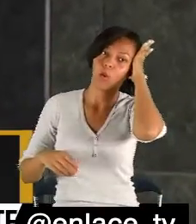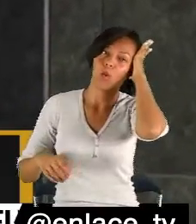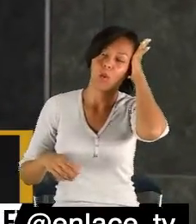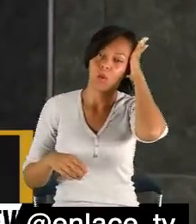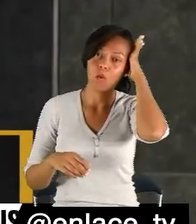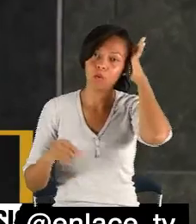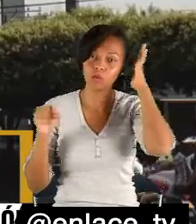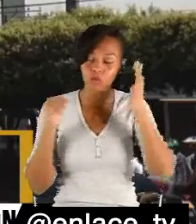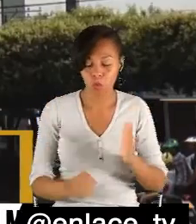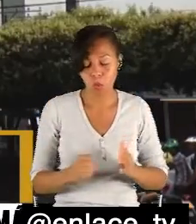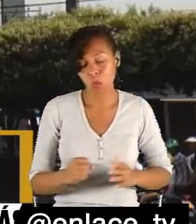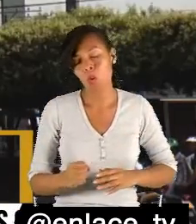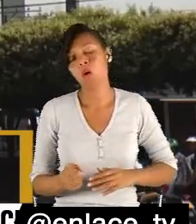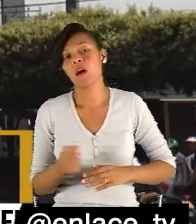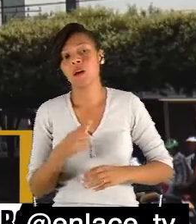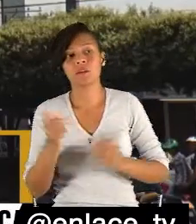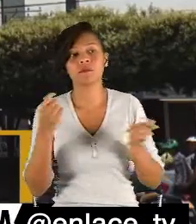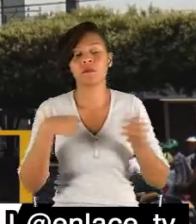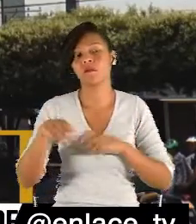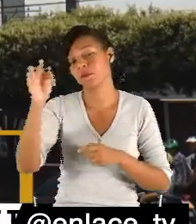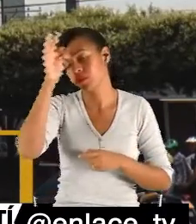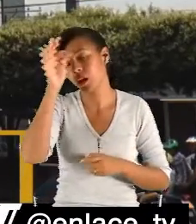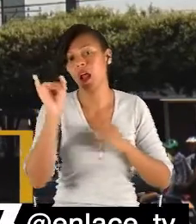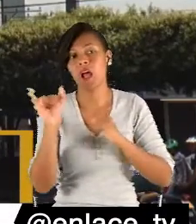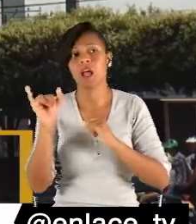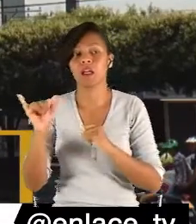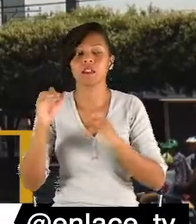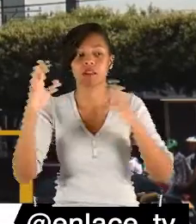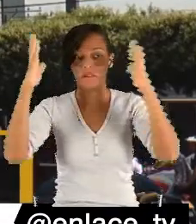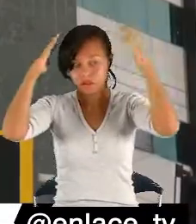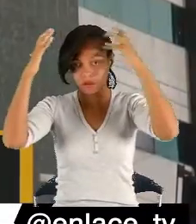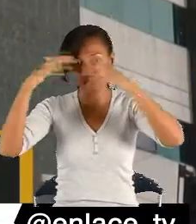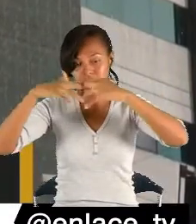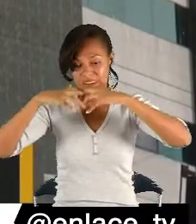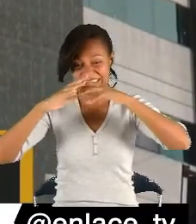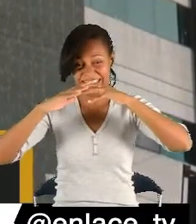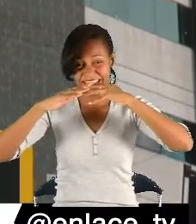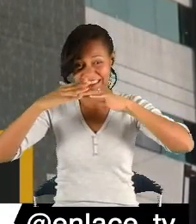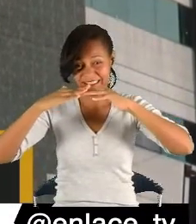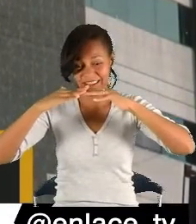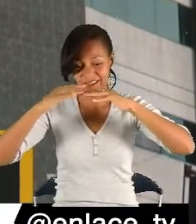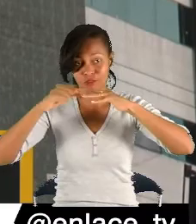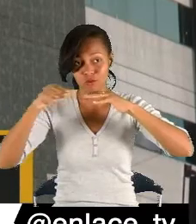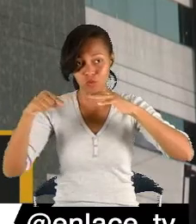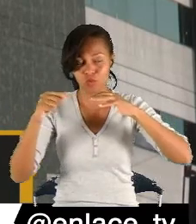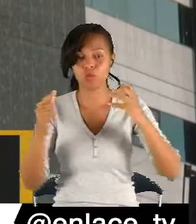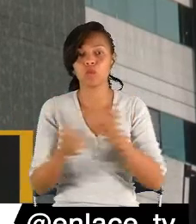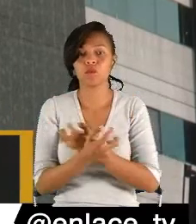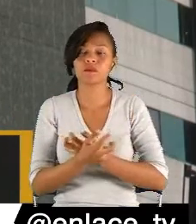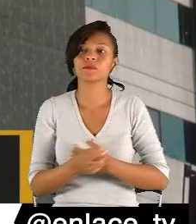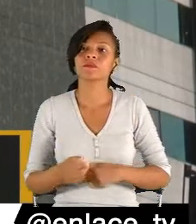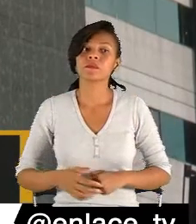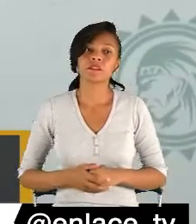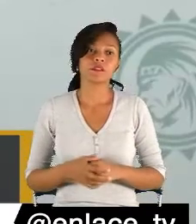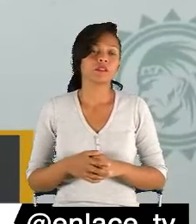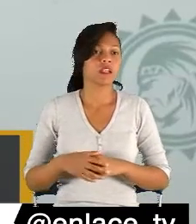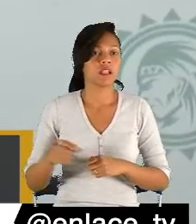ella llega a la clínica con un trauma craneoencefálico de todo el fin de semana pues estuvo se da